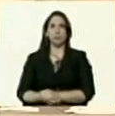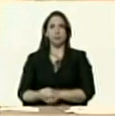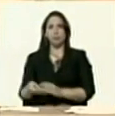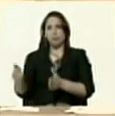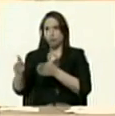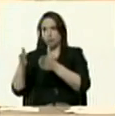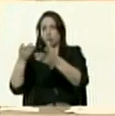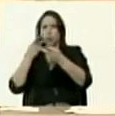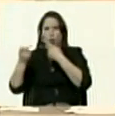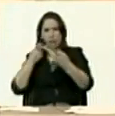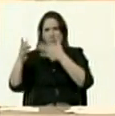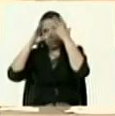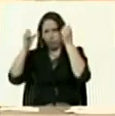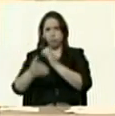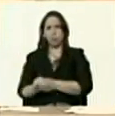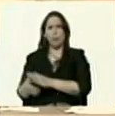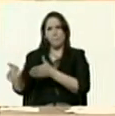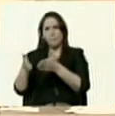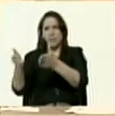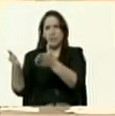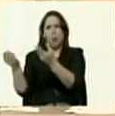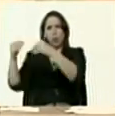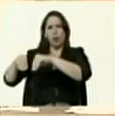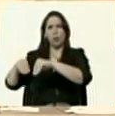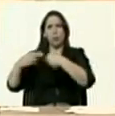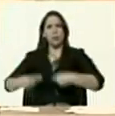por la vía diplomática, por la vía del acuerdo humanitario.